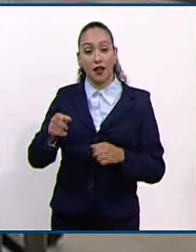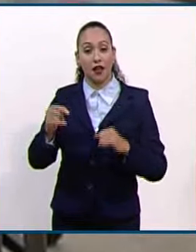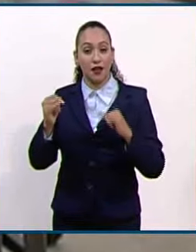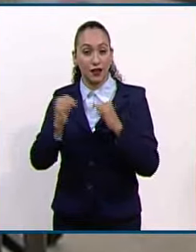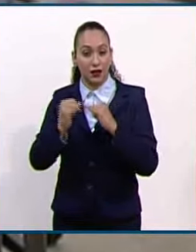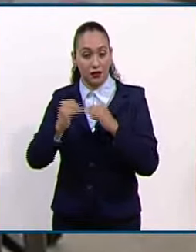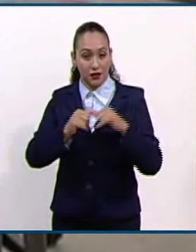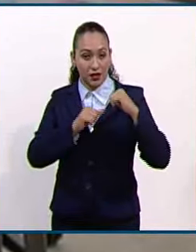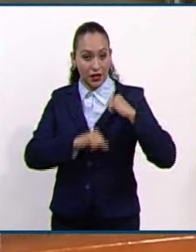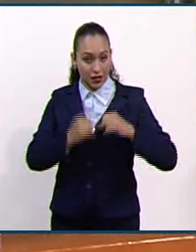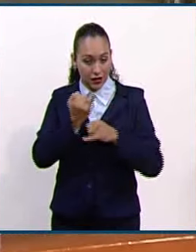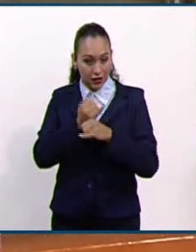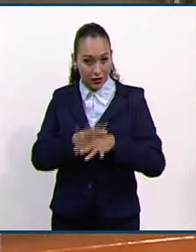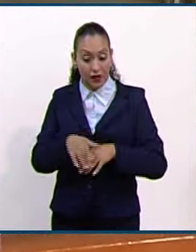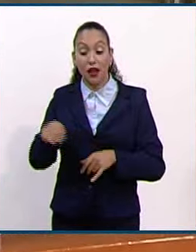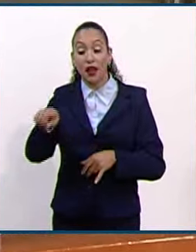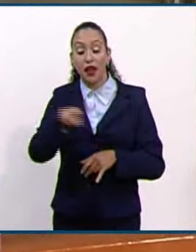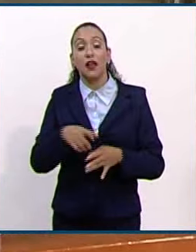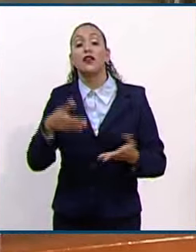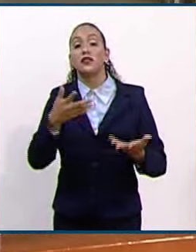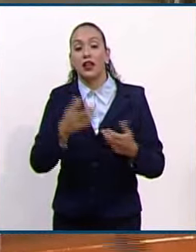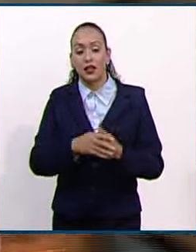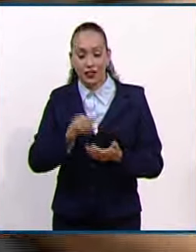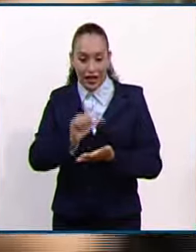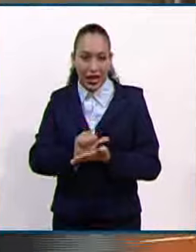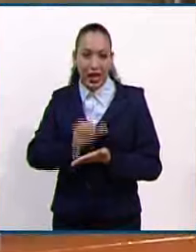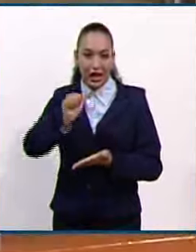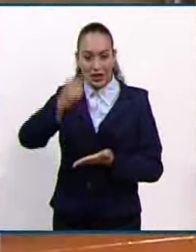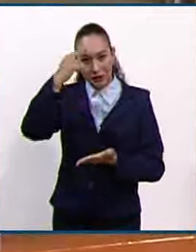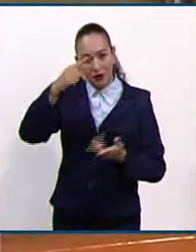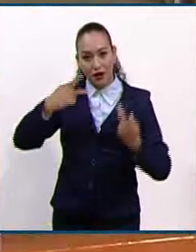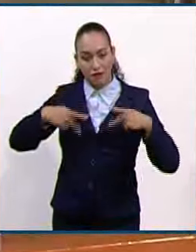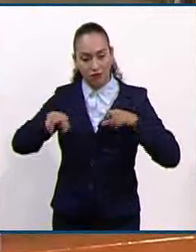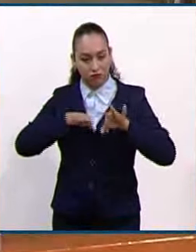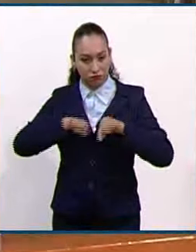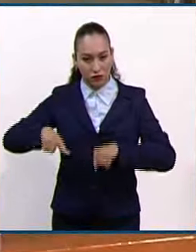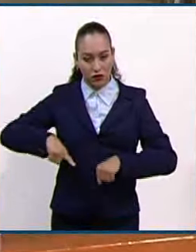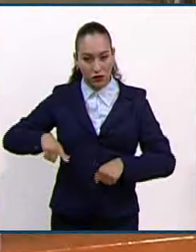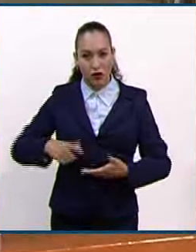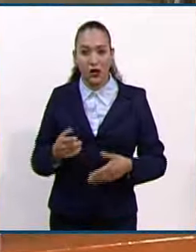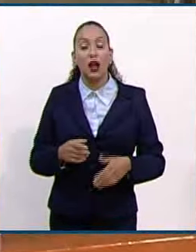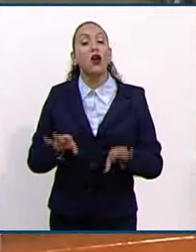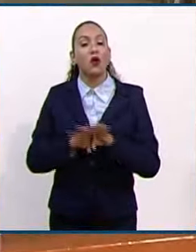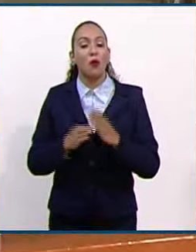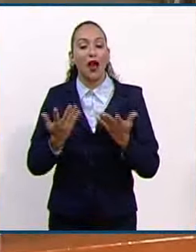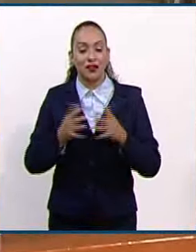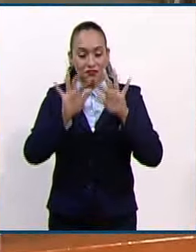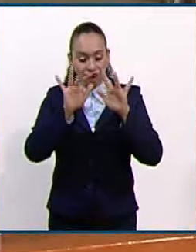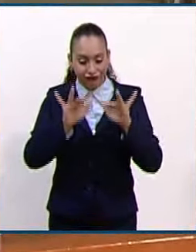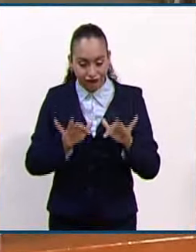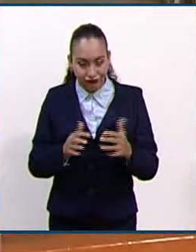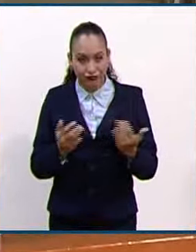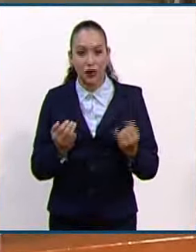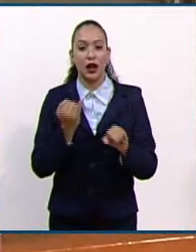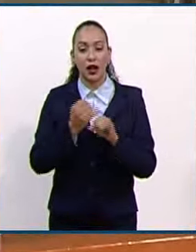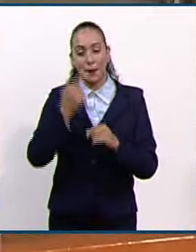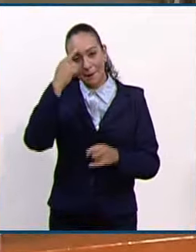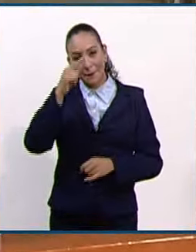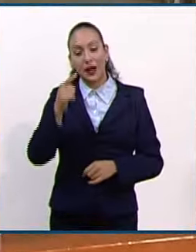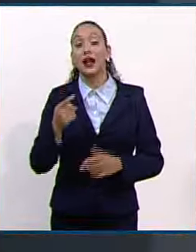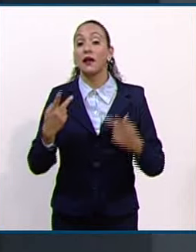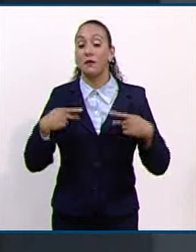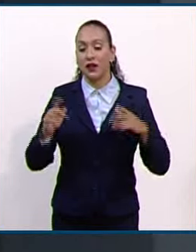de la Información deberá realizar el alta de la persona servidora pública en el medio digital correspondiente que la supla o